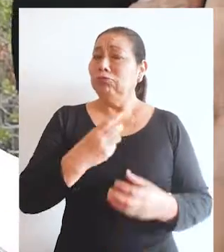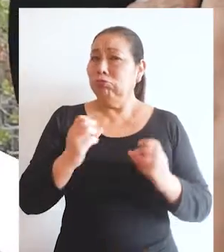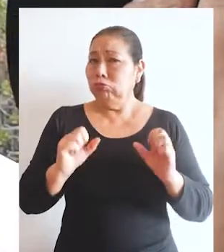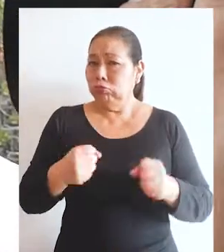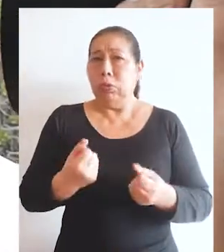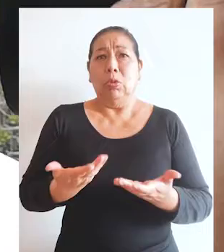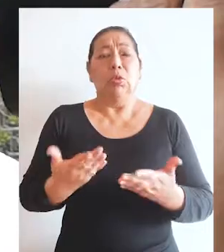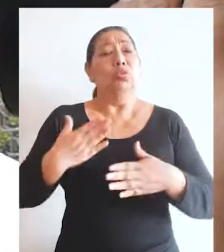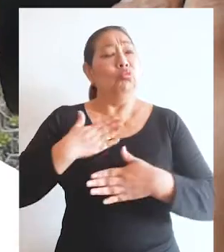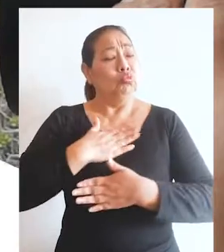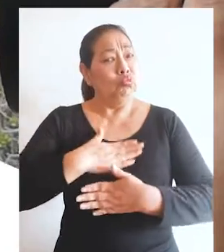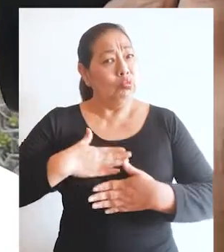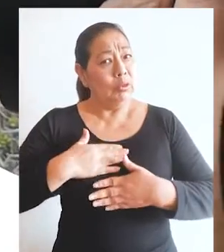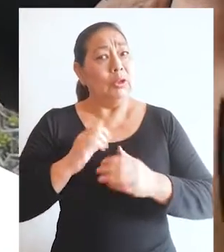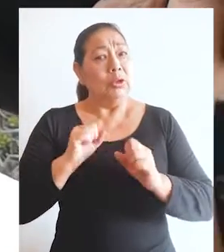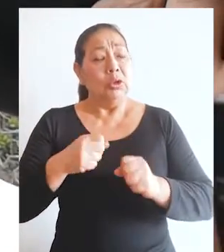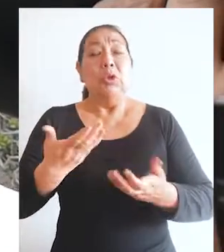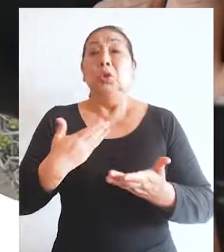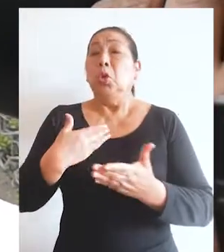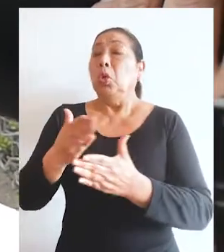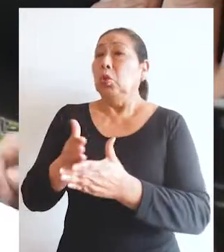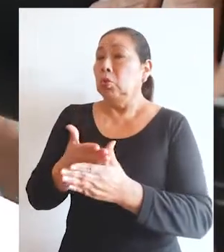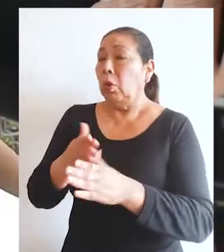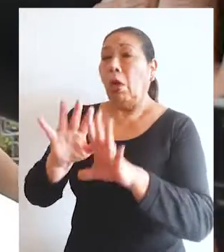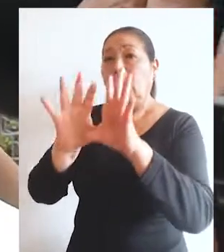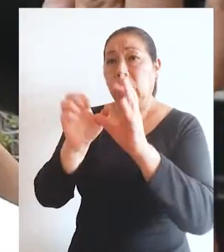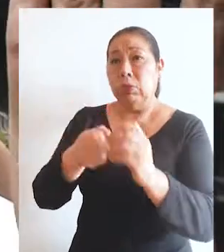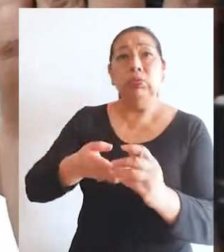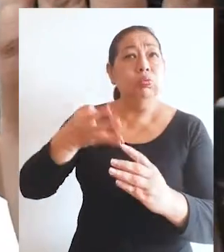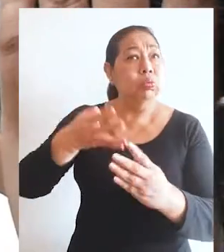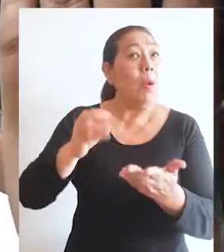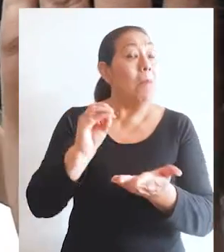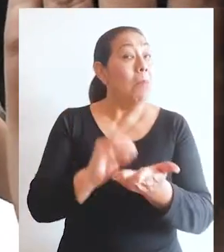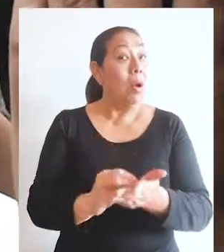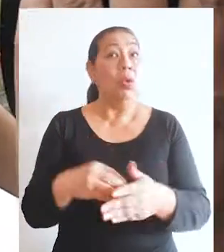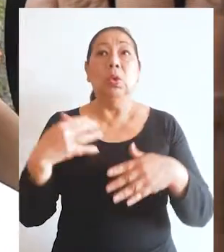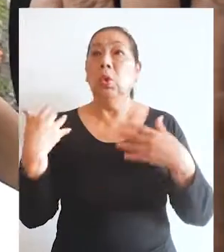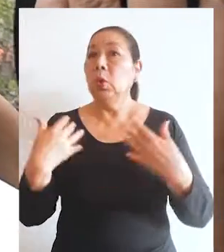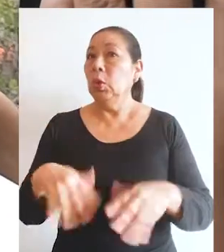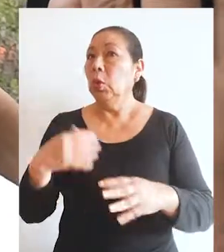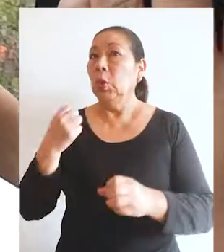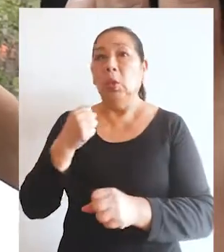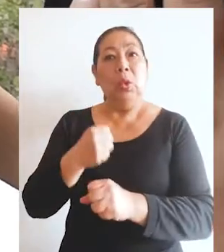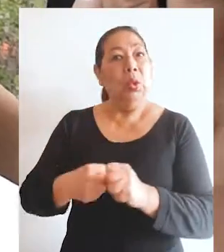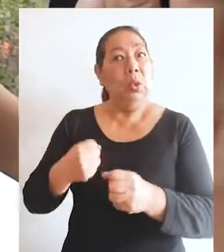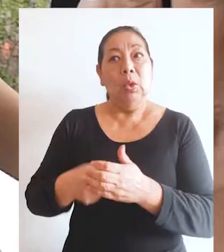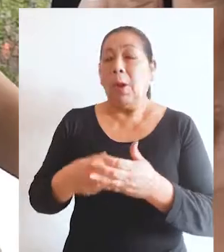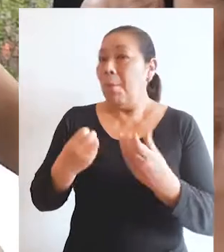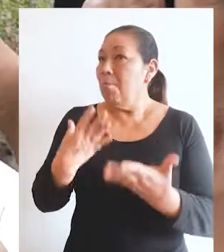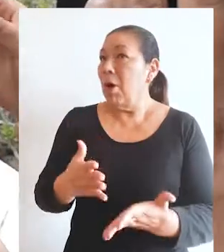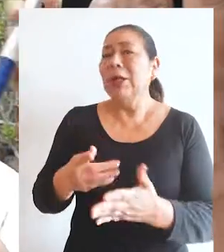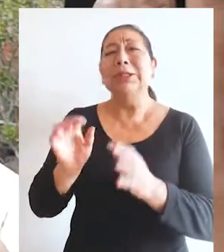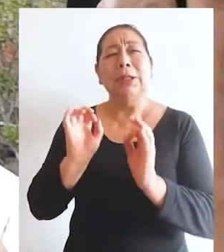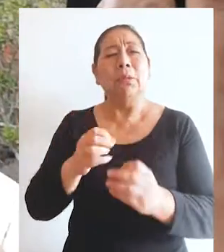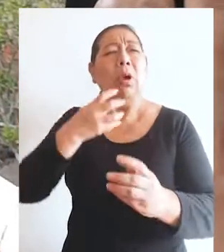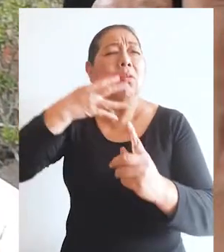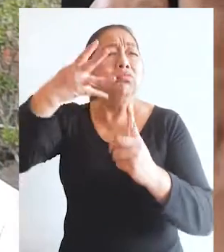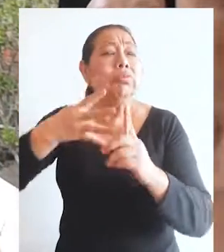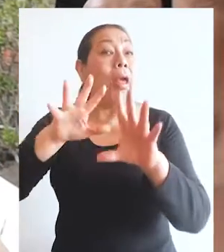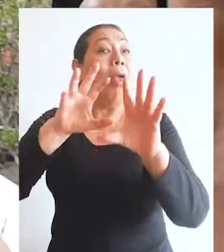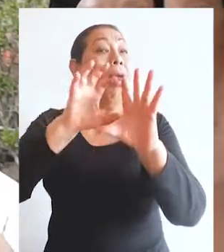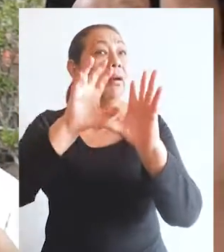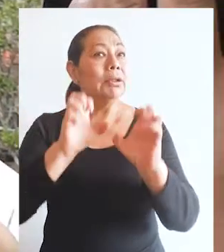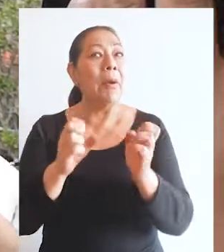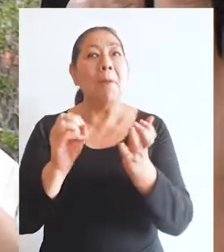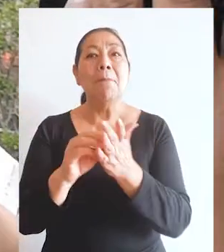¿no?, muy satisfechos de que hemos participado en uno de los concursos más rigurosos, más exigentes